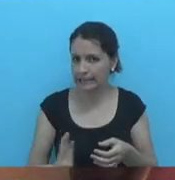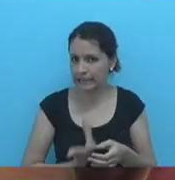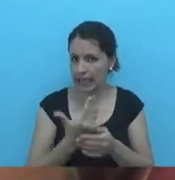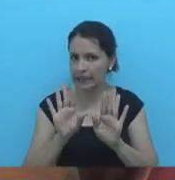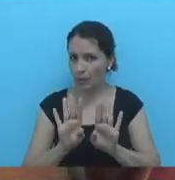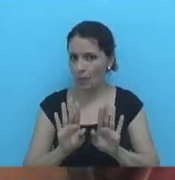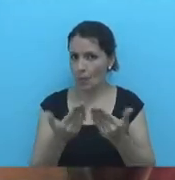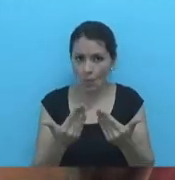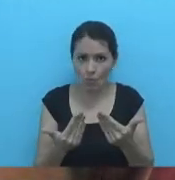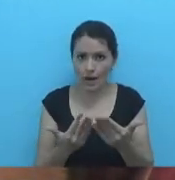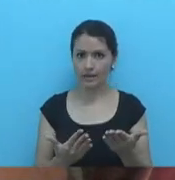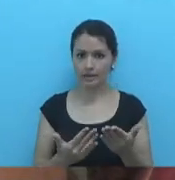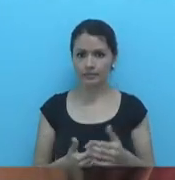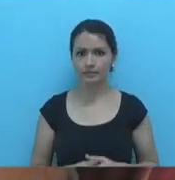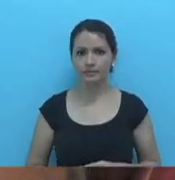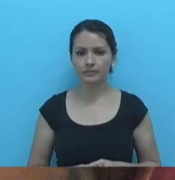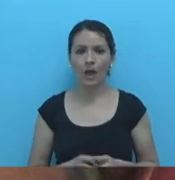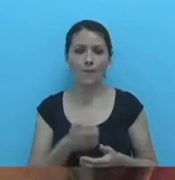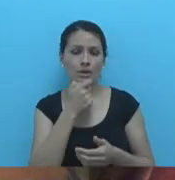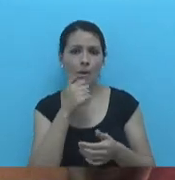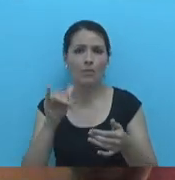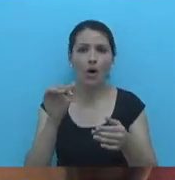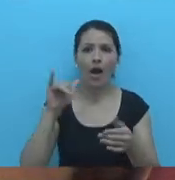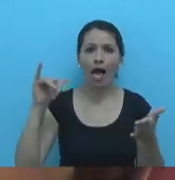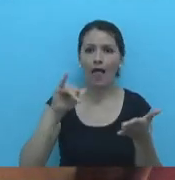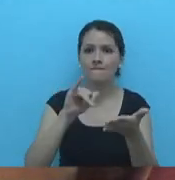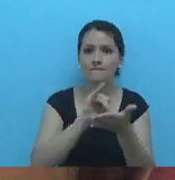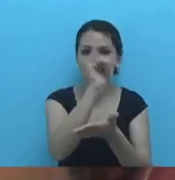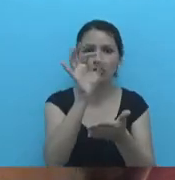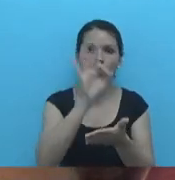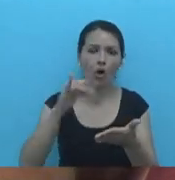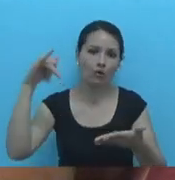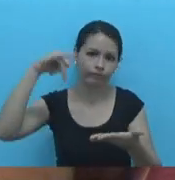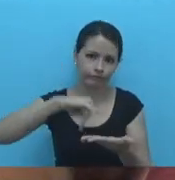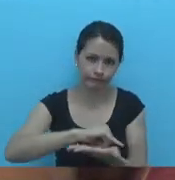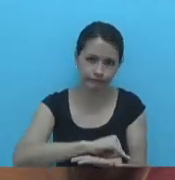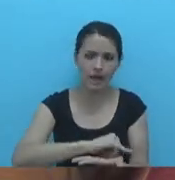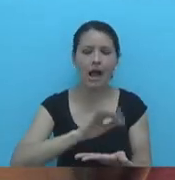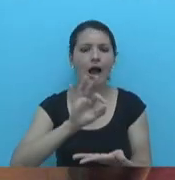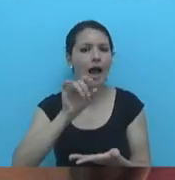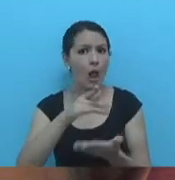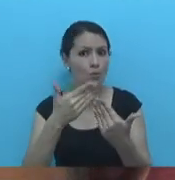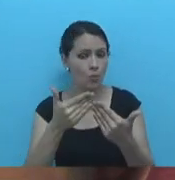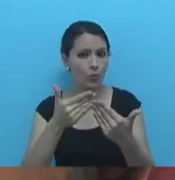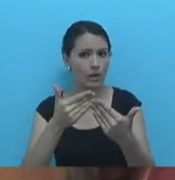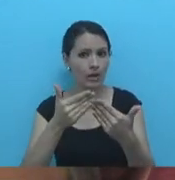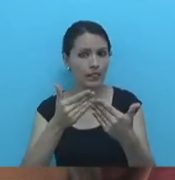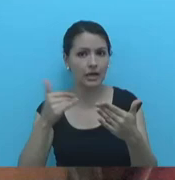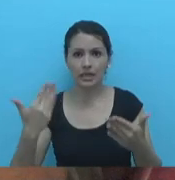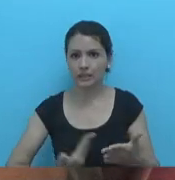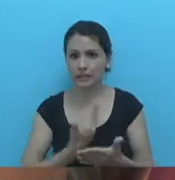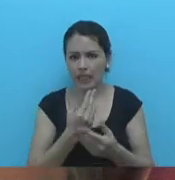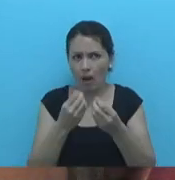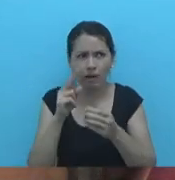aeronáutico, tanto durante lo que es el ascenso como el descenso en los aviones en pista de aterrizaje. Esto lo decíamos en este